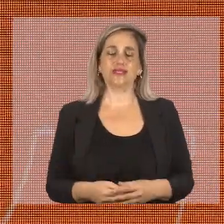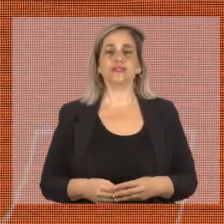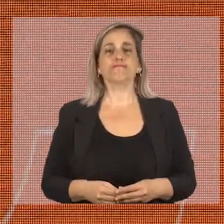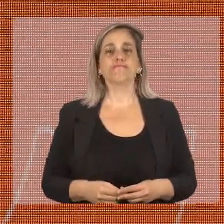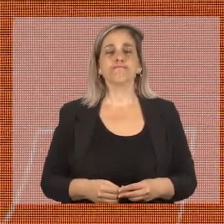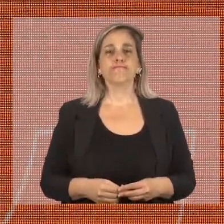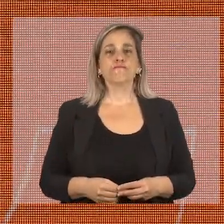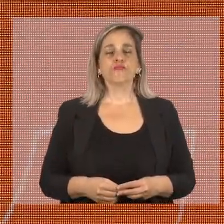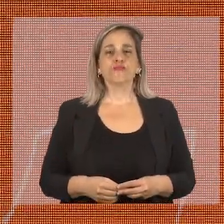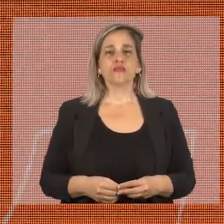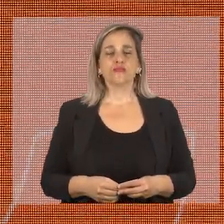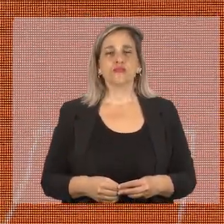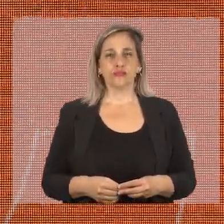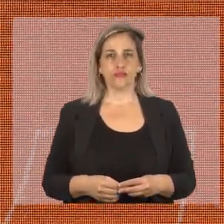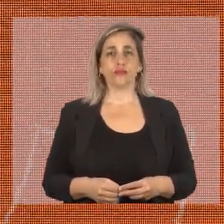cuáles han sido.